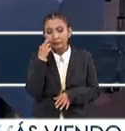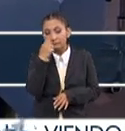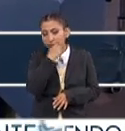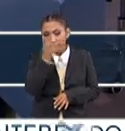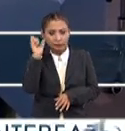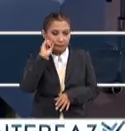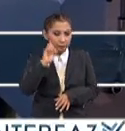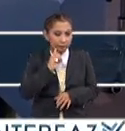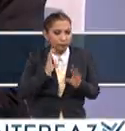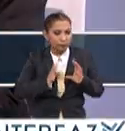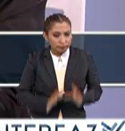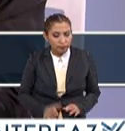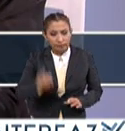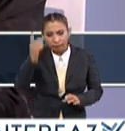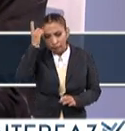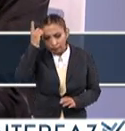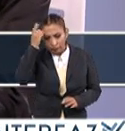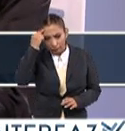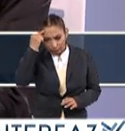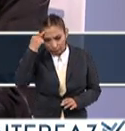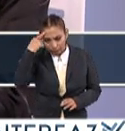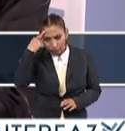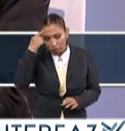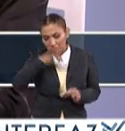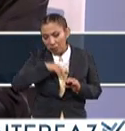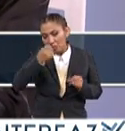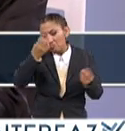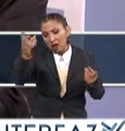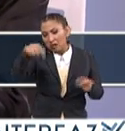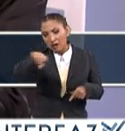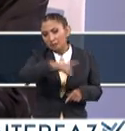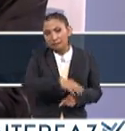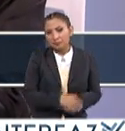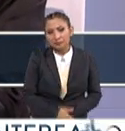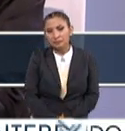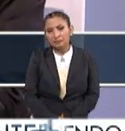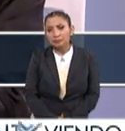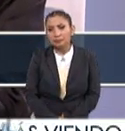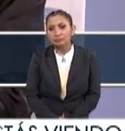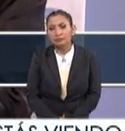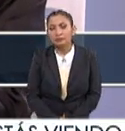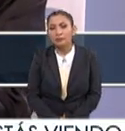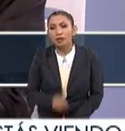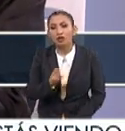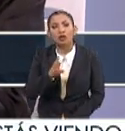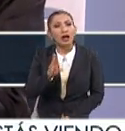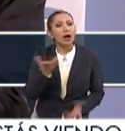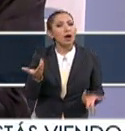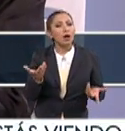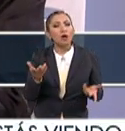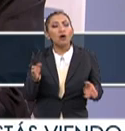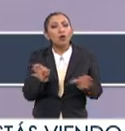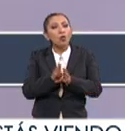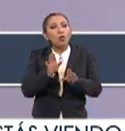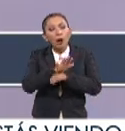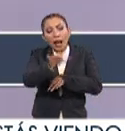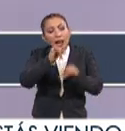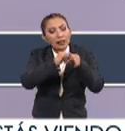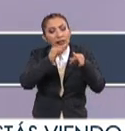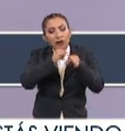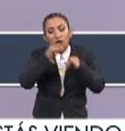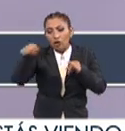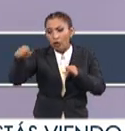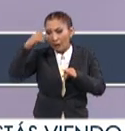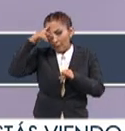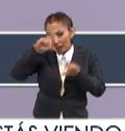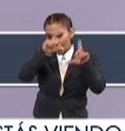visual, auditiva, motriz, intelectual. Sí, puede estar en cualquier estado, sí, ¿no? Doctora, ¿con qué instituciones,